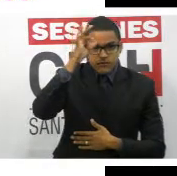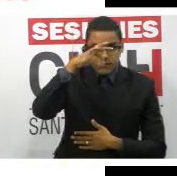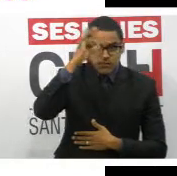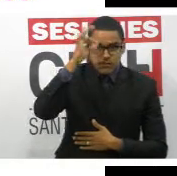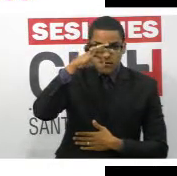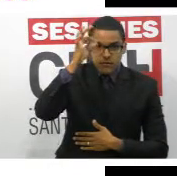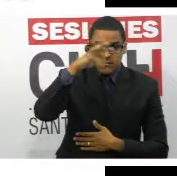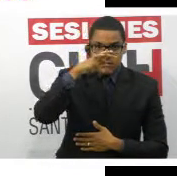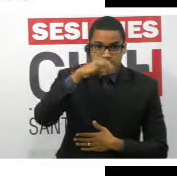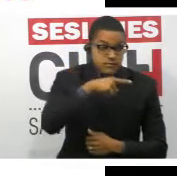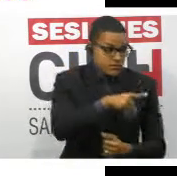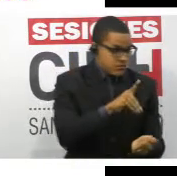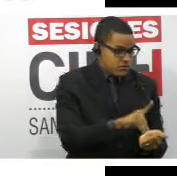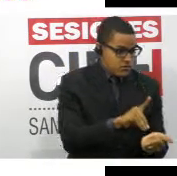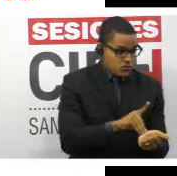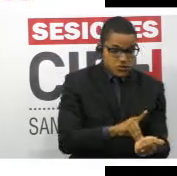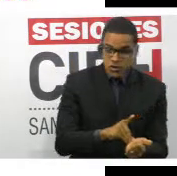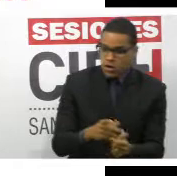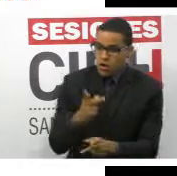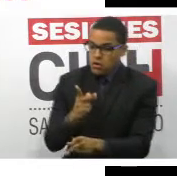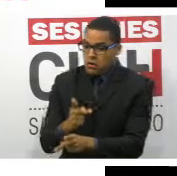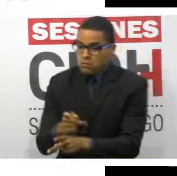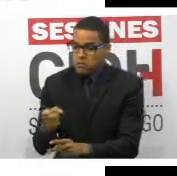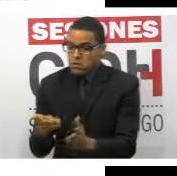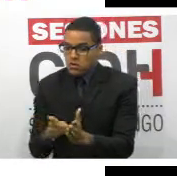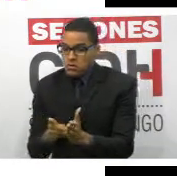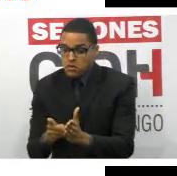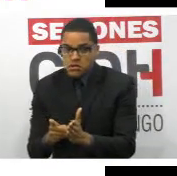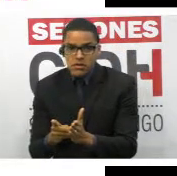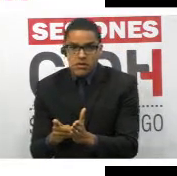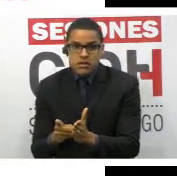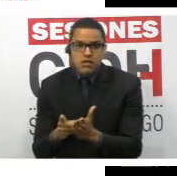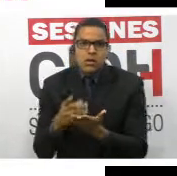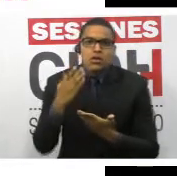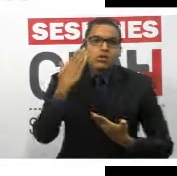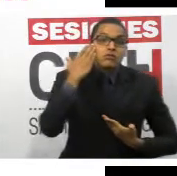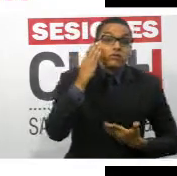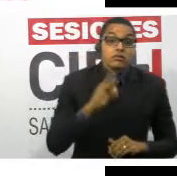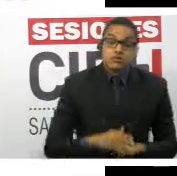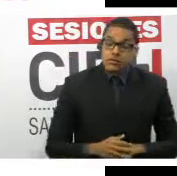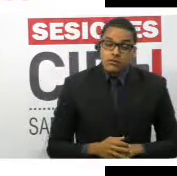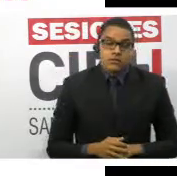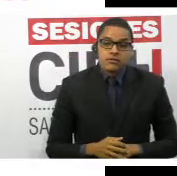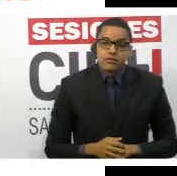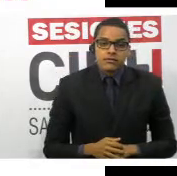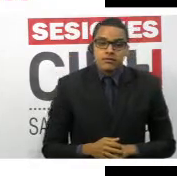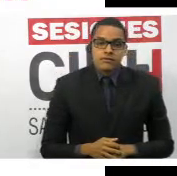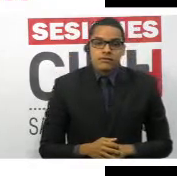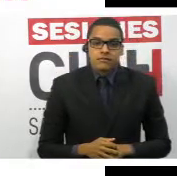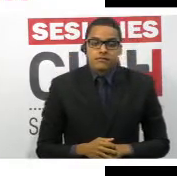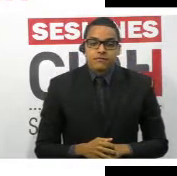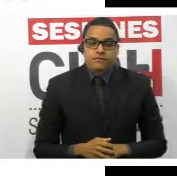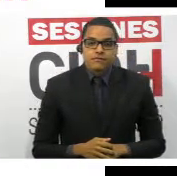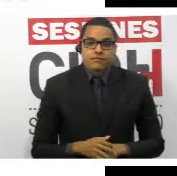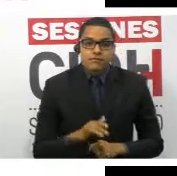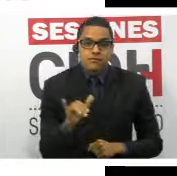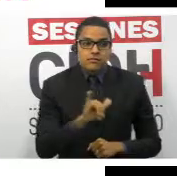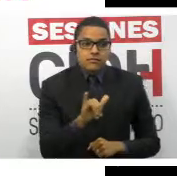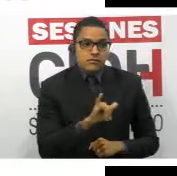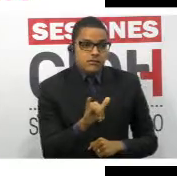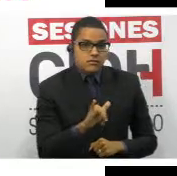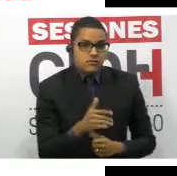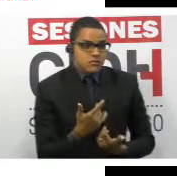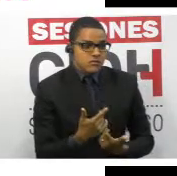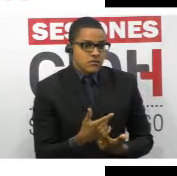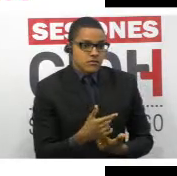discapacidad y el saber médico por sobre el modelo de derechos humanos de la discapacidad falta básicamente que los equipos de salud pública o sea los